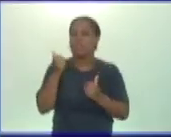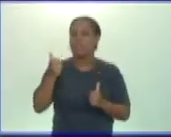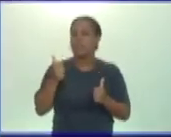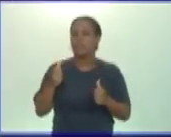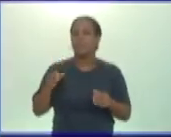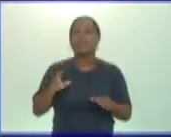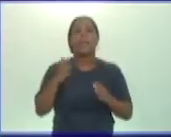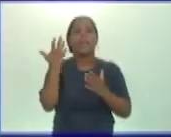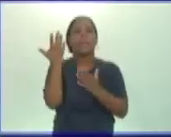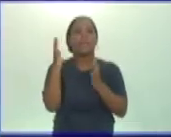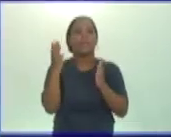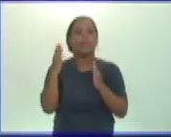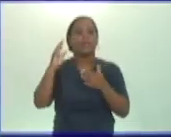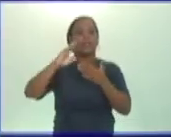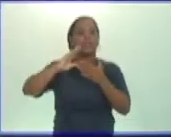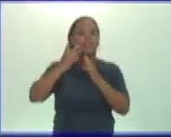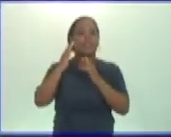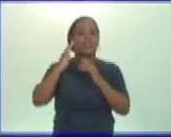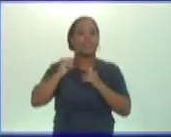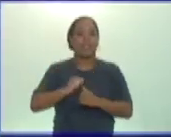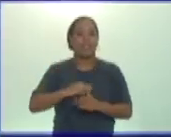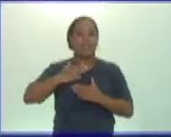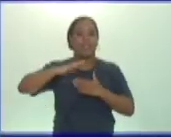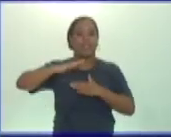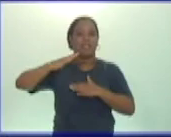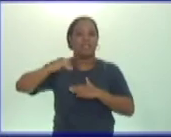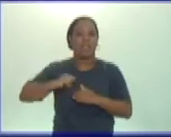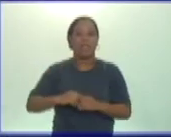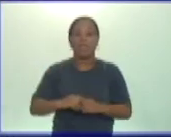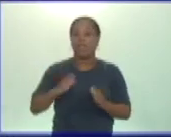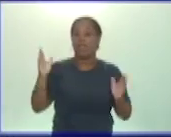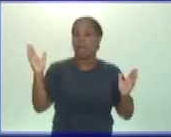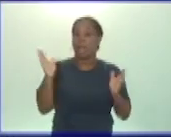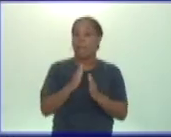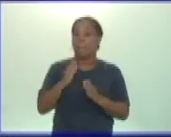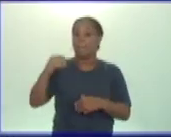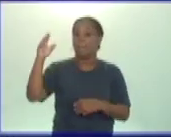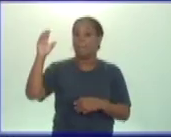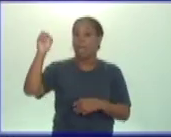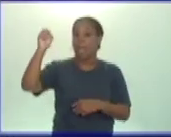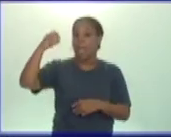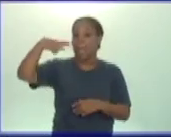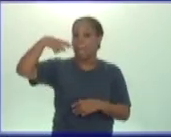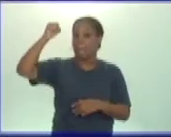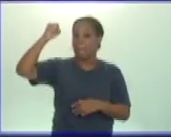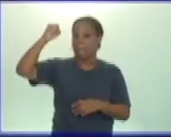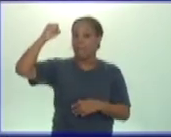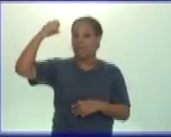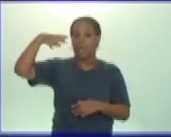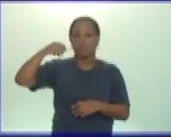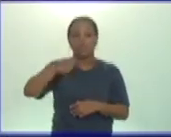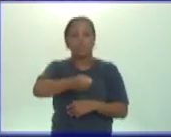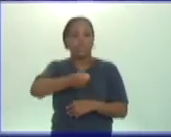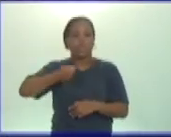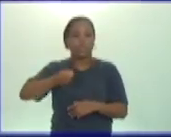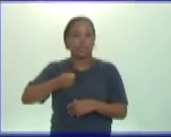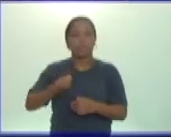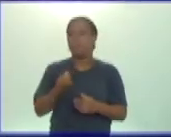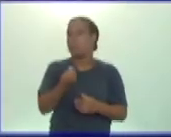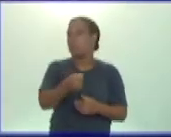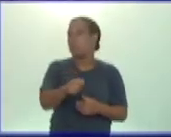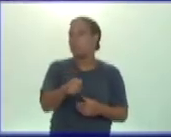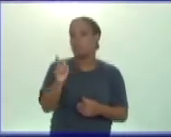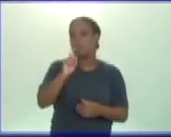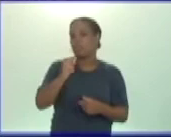ventanas. Reduce el consumo de electricidad. Apaga las luces y desenchufa los aparatos que no estás usando. La producción